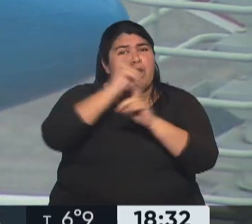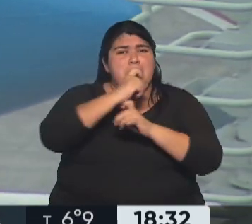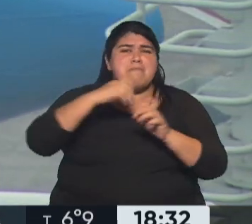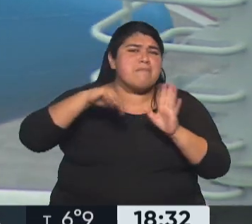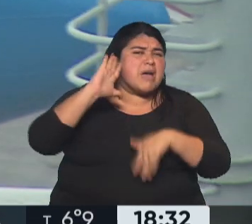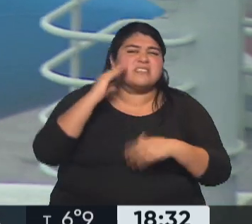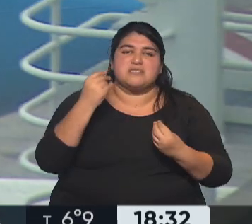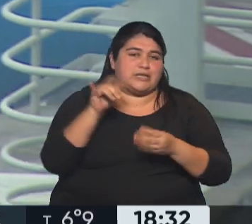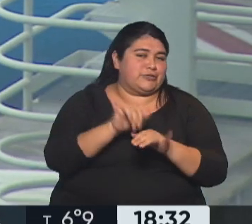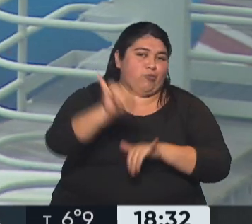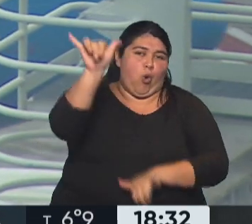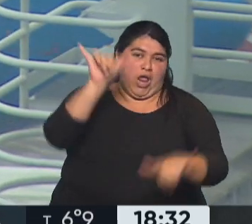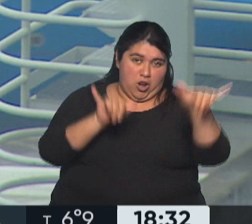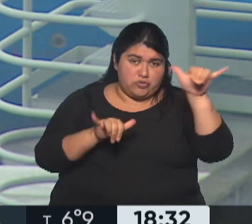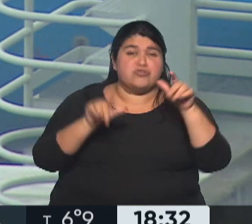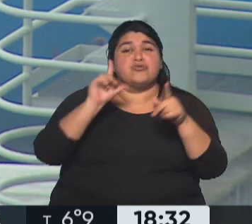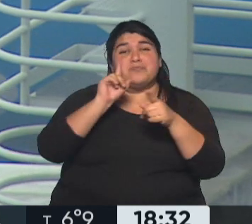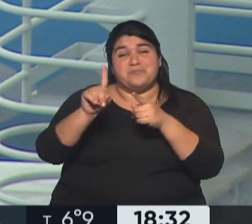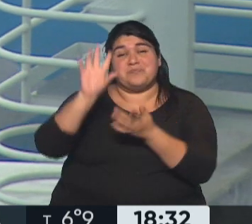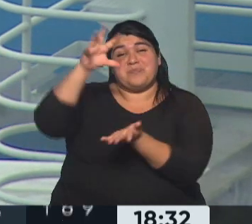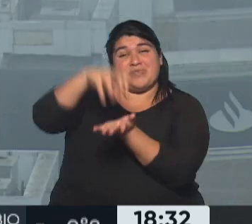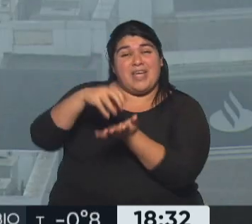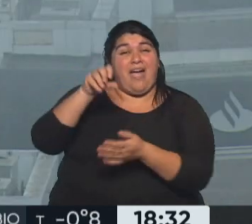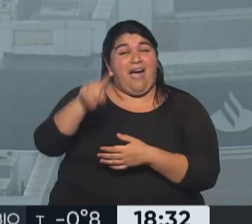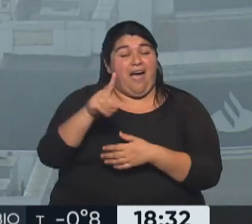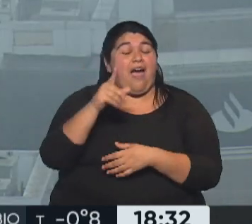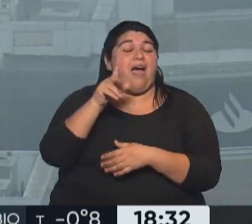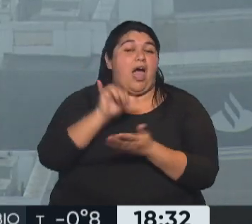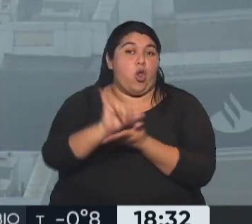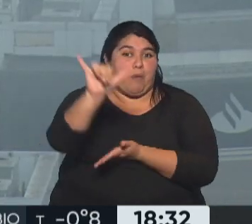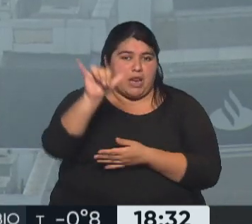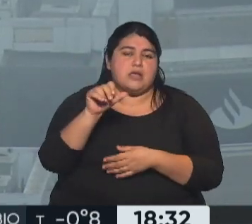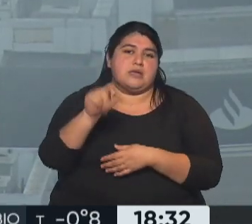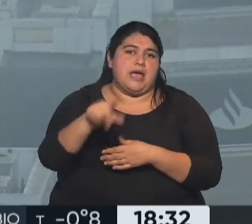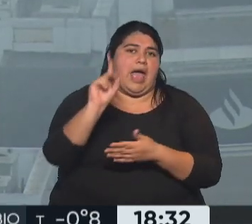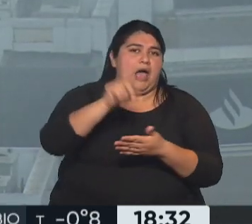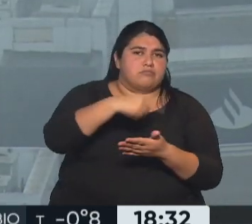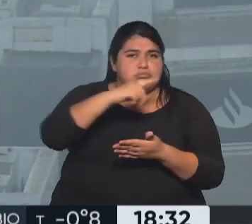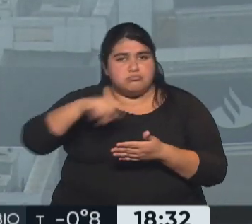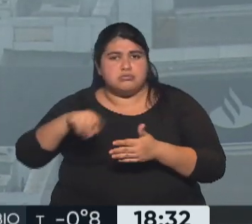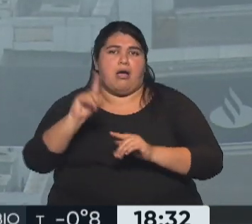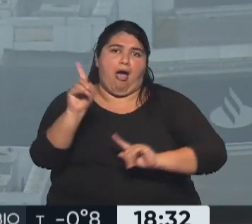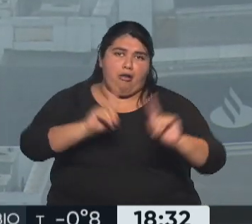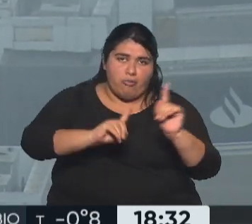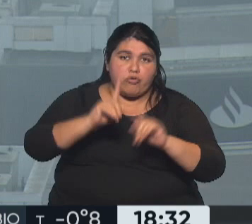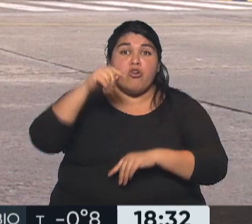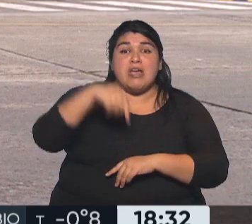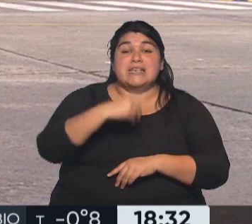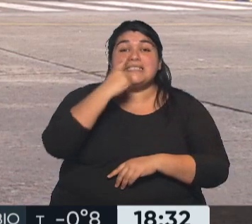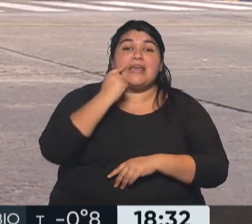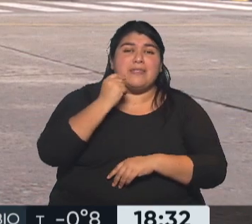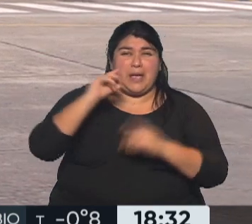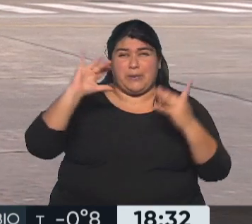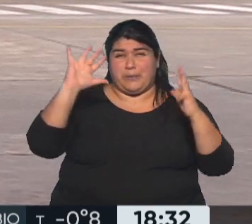vamos de hecho ya a aeroparque porque se condicionaron también los vuelos en aeroparque a propósito de este día de